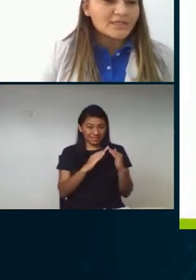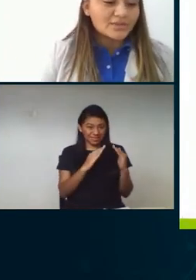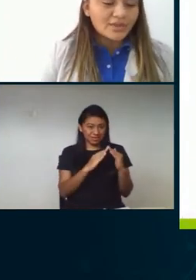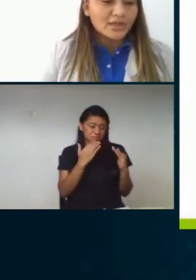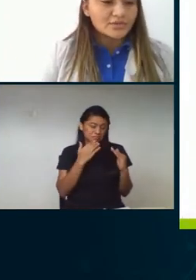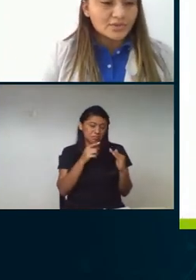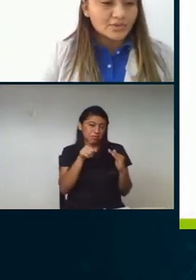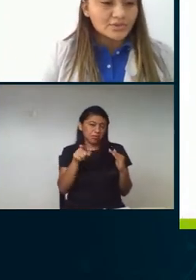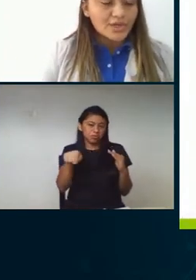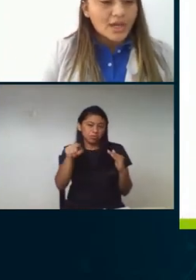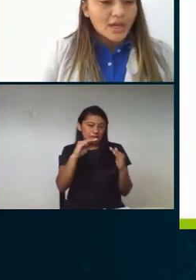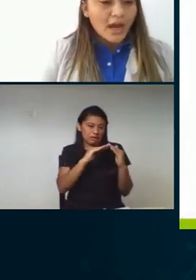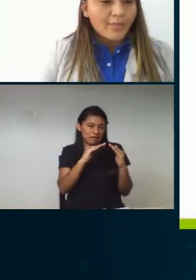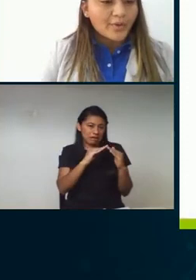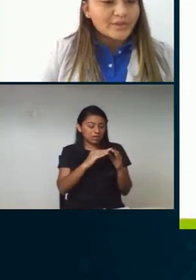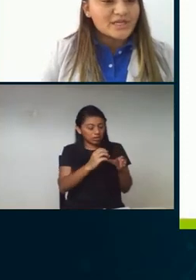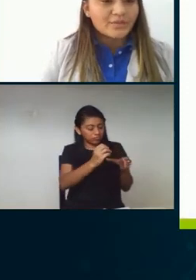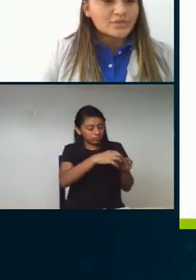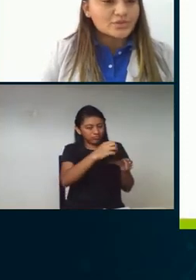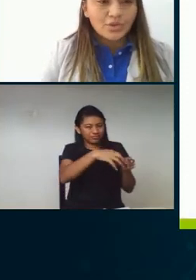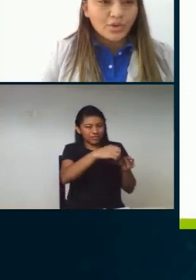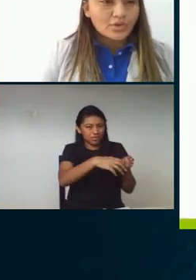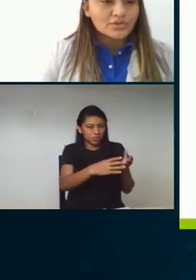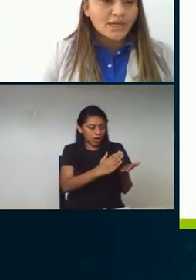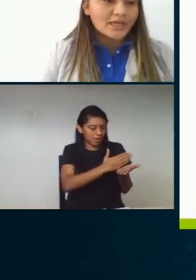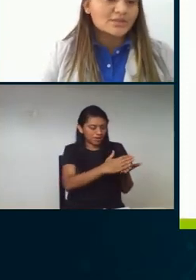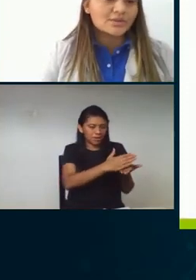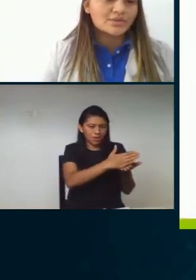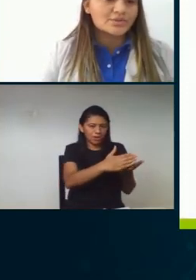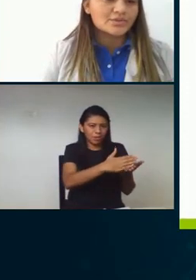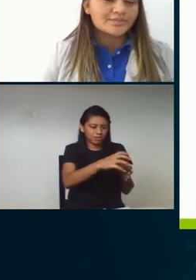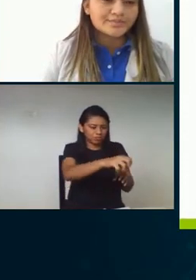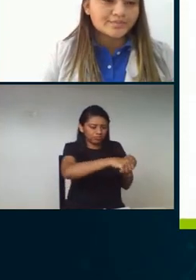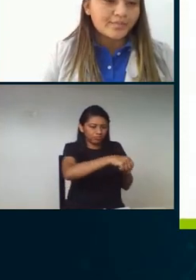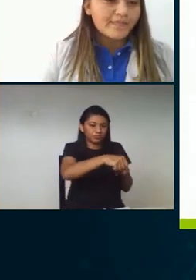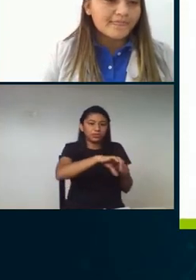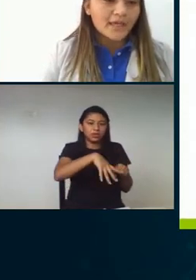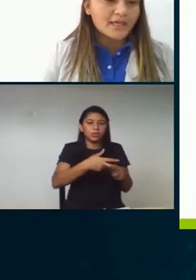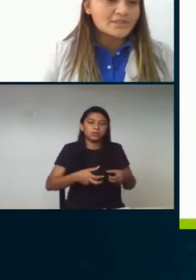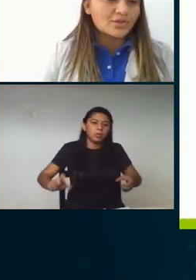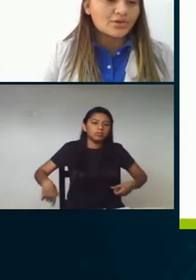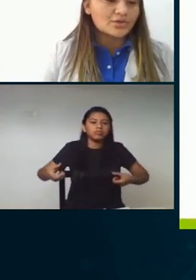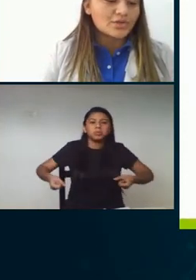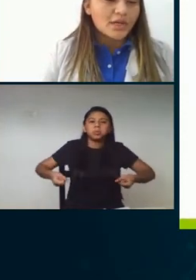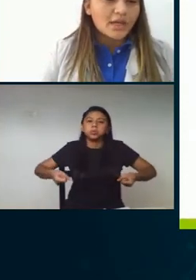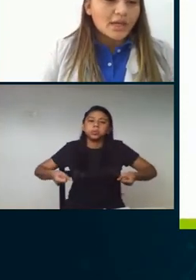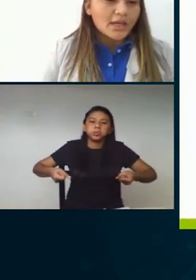separación. Y ahí es donde nosotros aprovechamos todos